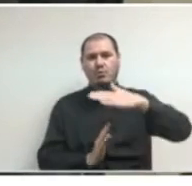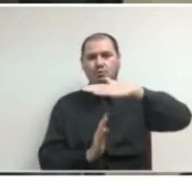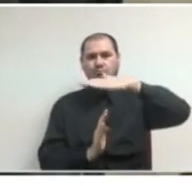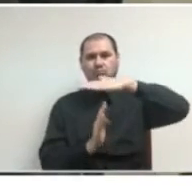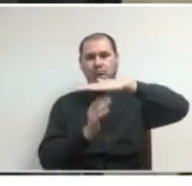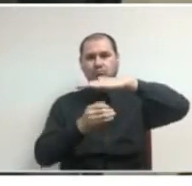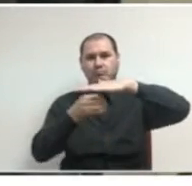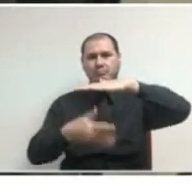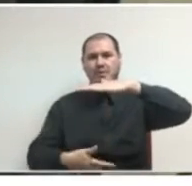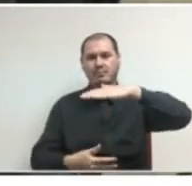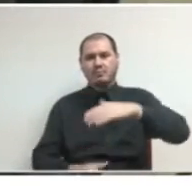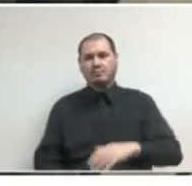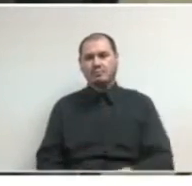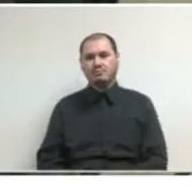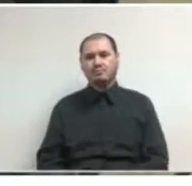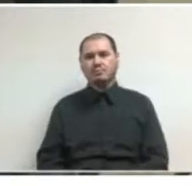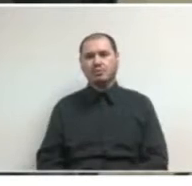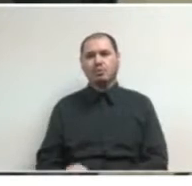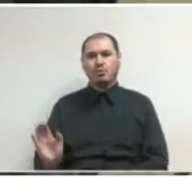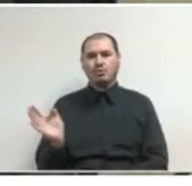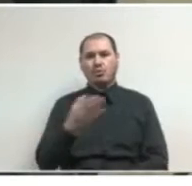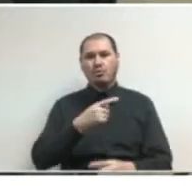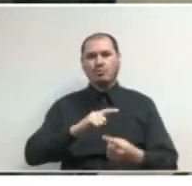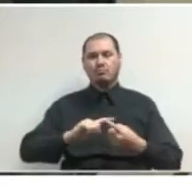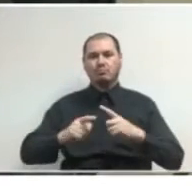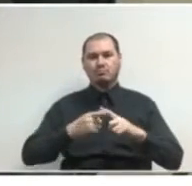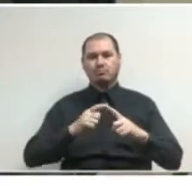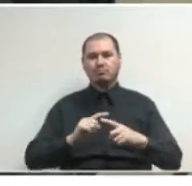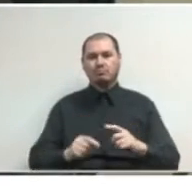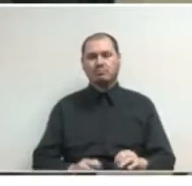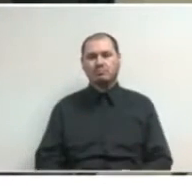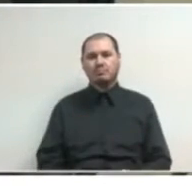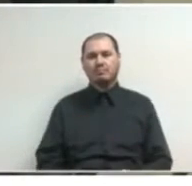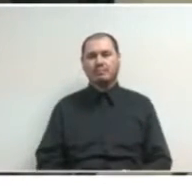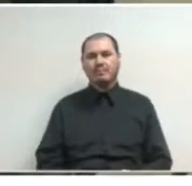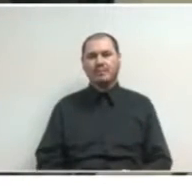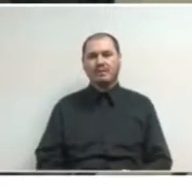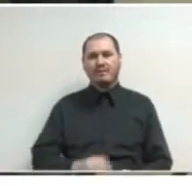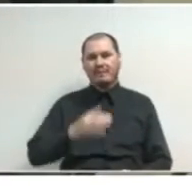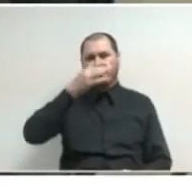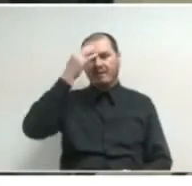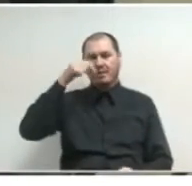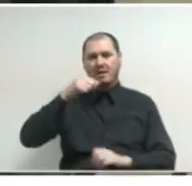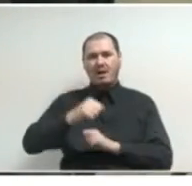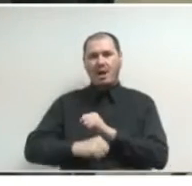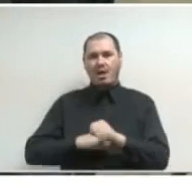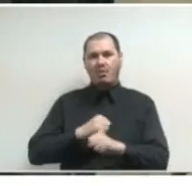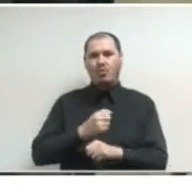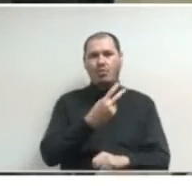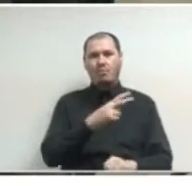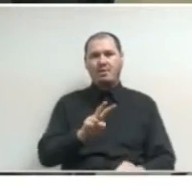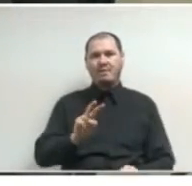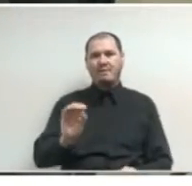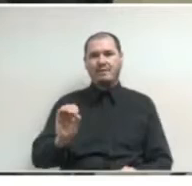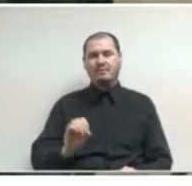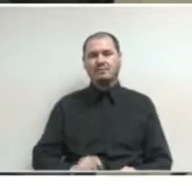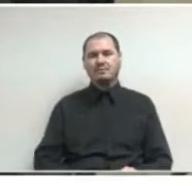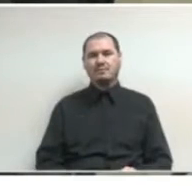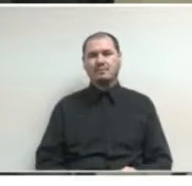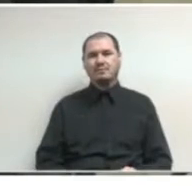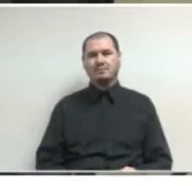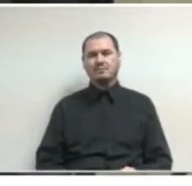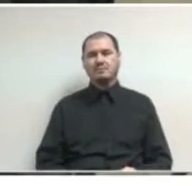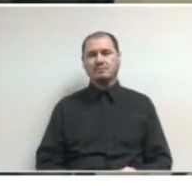está cuponada con varias vehículos, y Jaupa, Esteban, y ahí me pete, y M, Cuaco, punto,